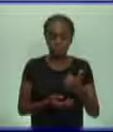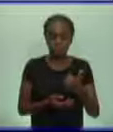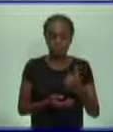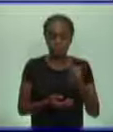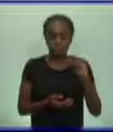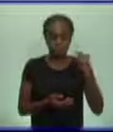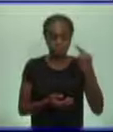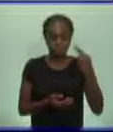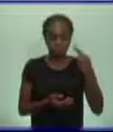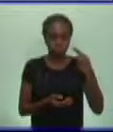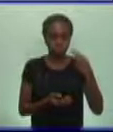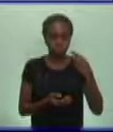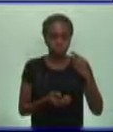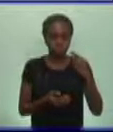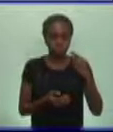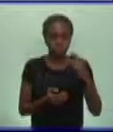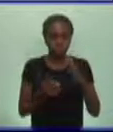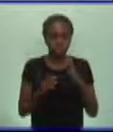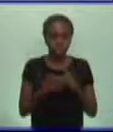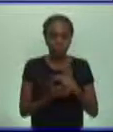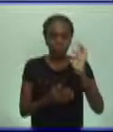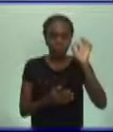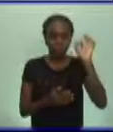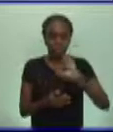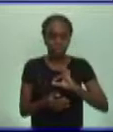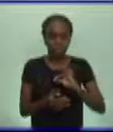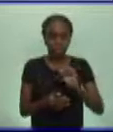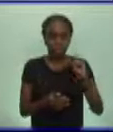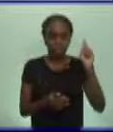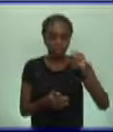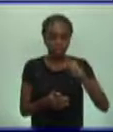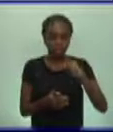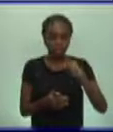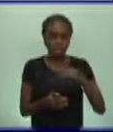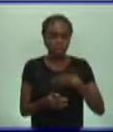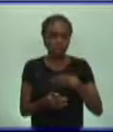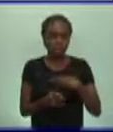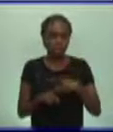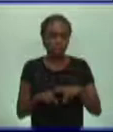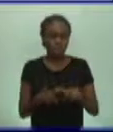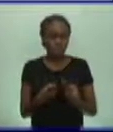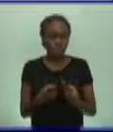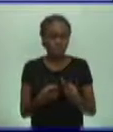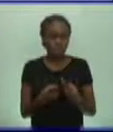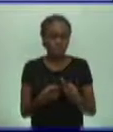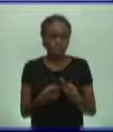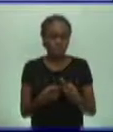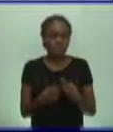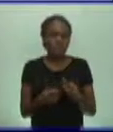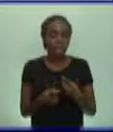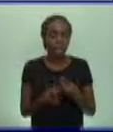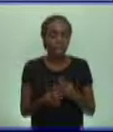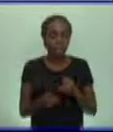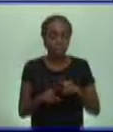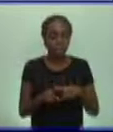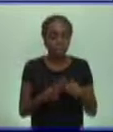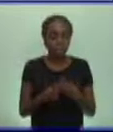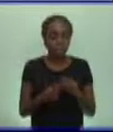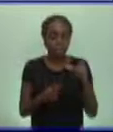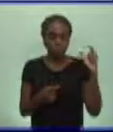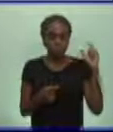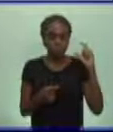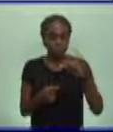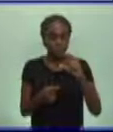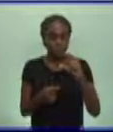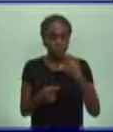y exclamó están acentuadas. Tienen la tilde, ¿verdad? ¿Por qué? Porque aunque tienen su fuerza de pronunciación en la